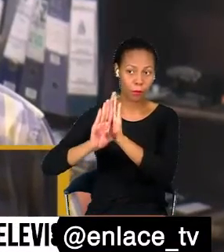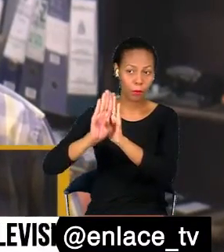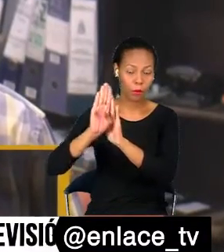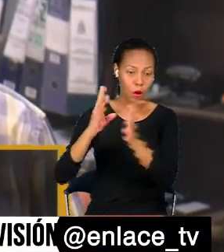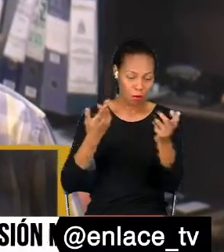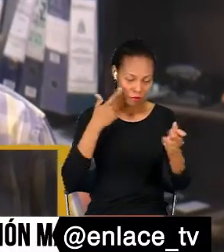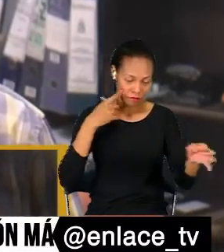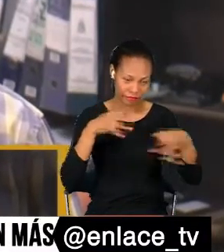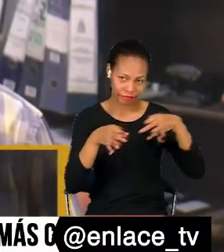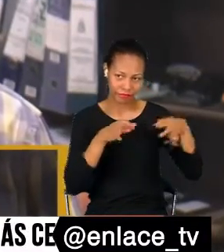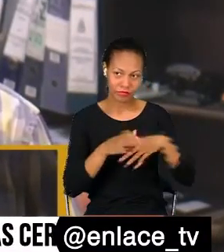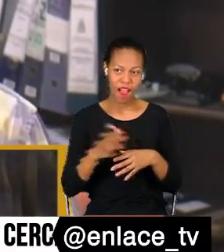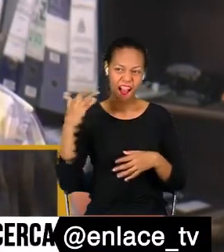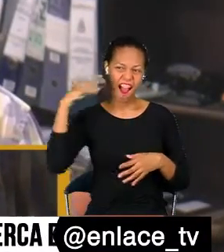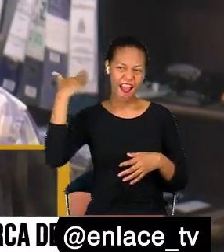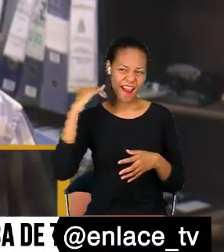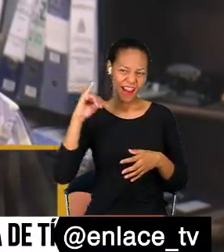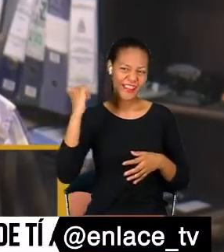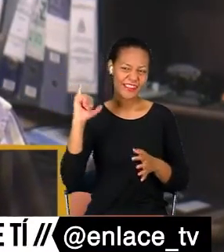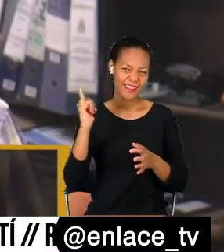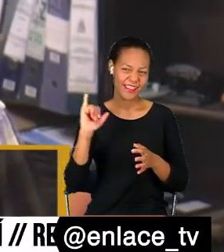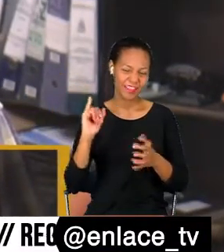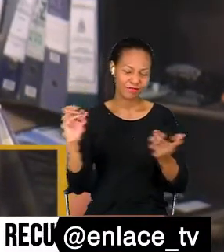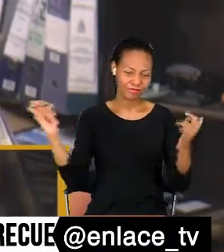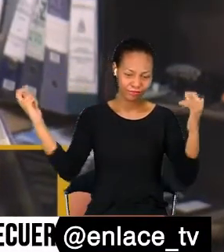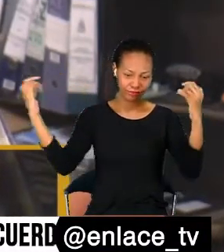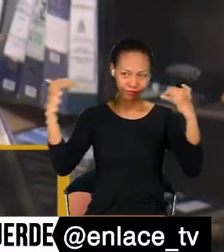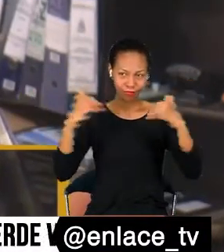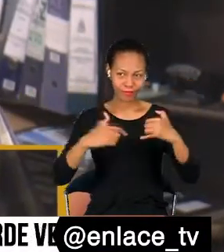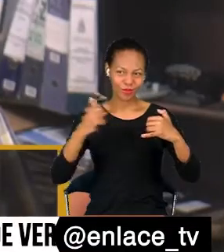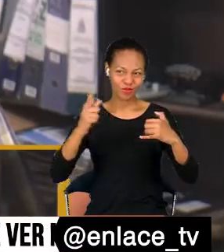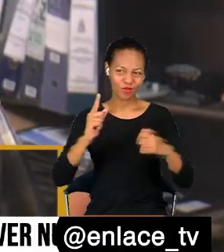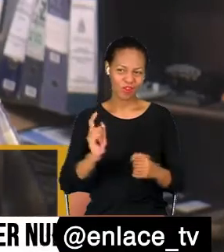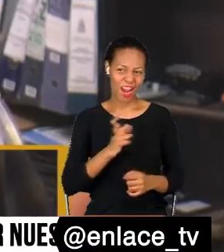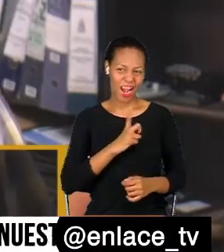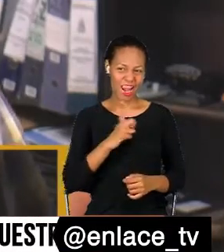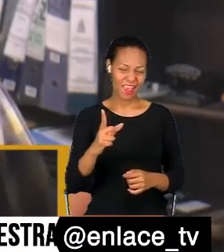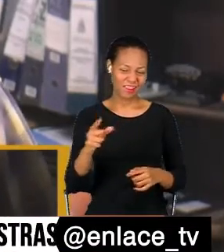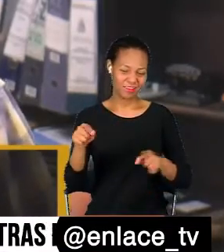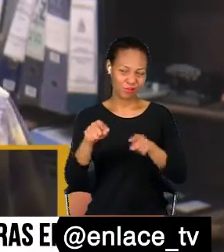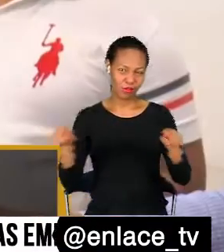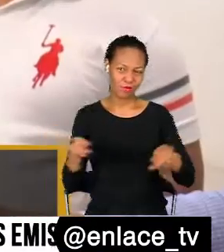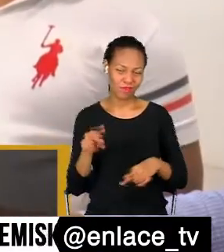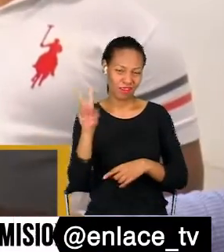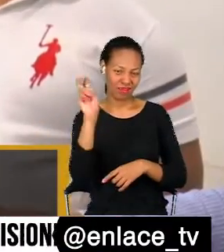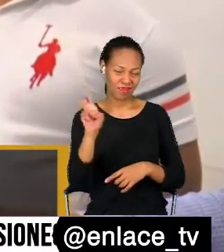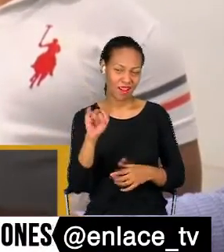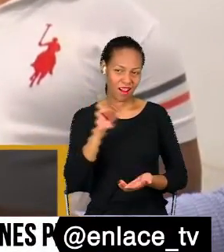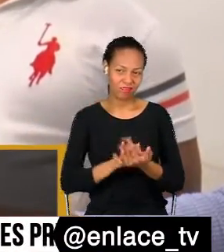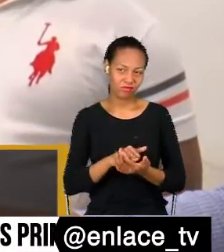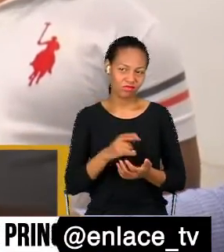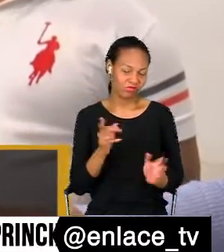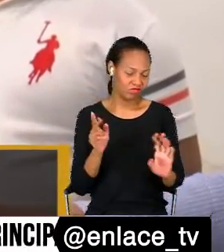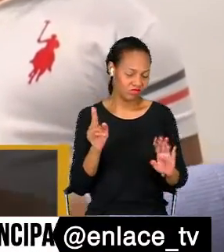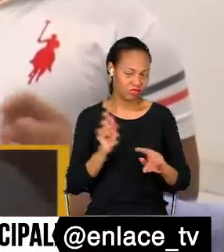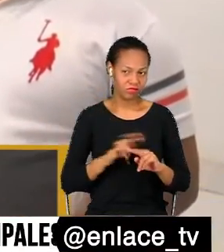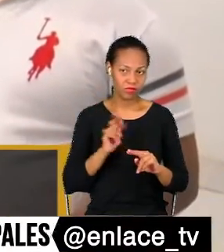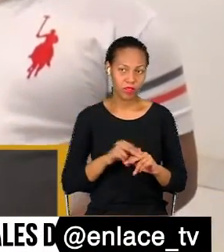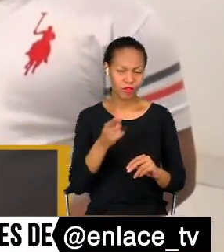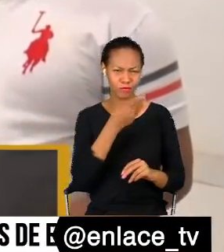unas reuniones previas con los presidentes de la Comuna 7. Entonces ellos tenían era dudas sobre el alcance del contrato,